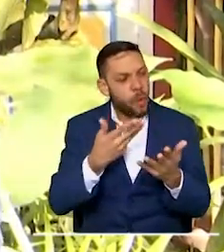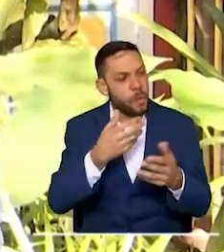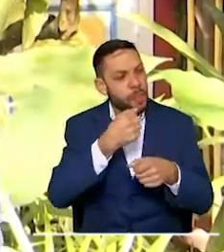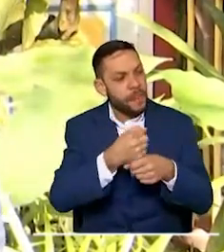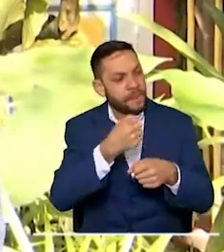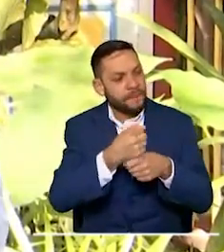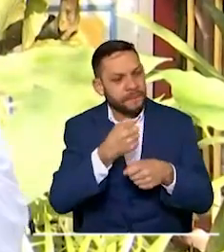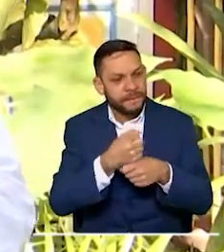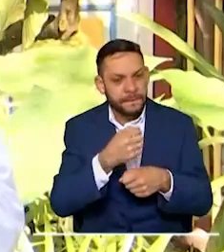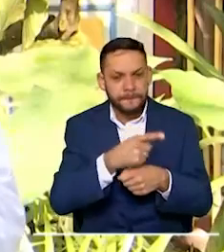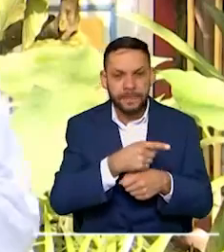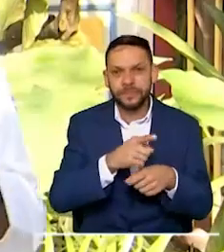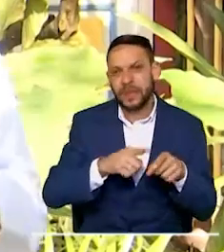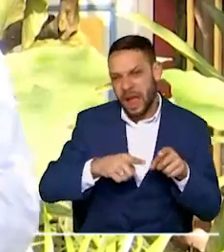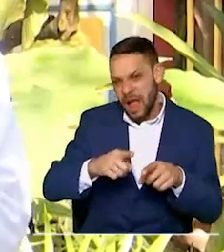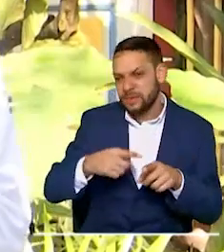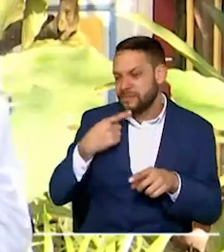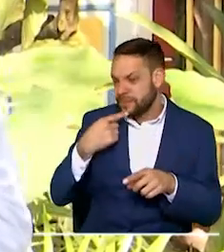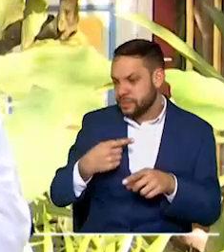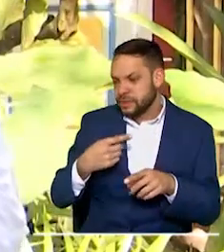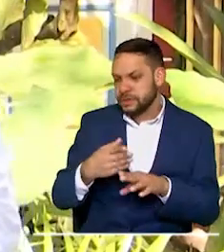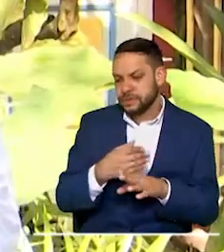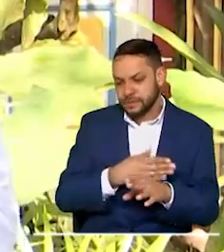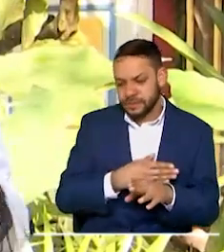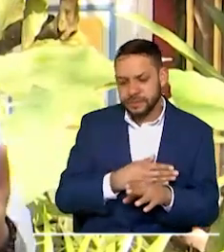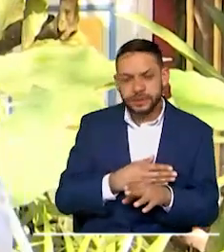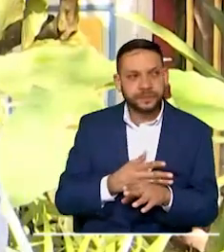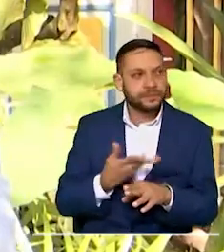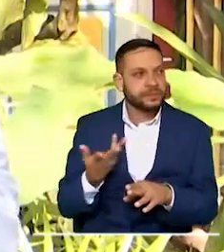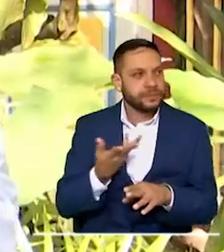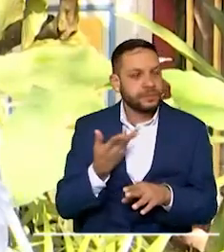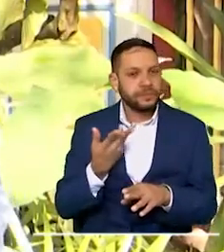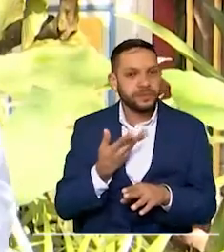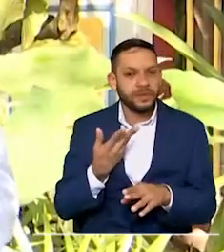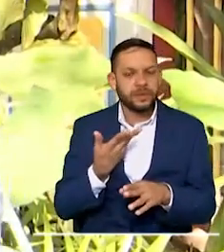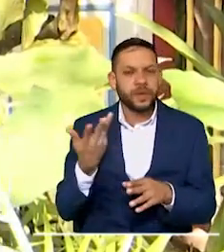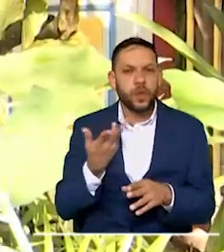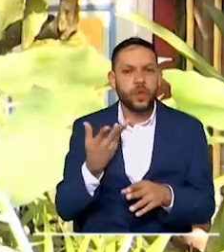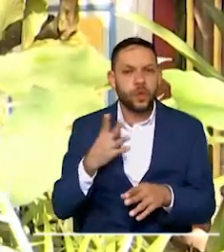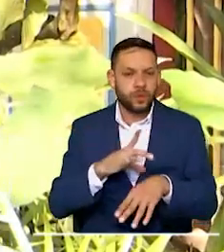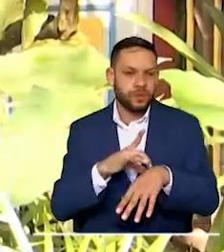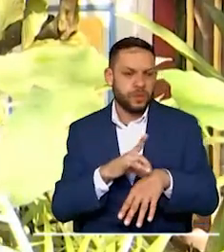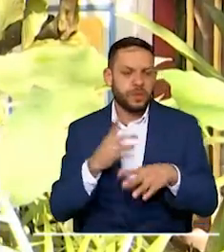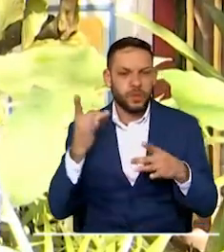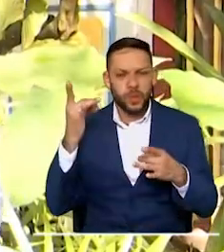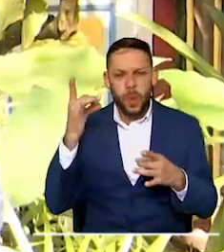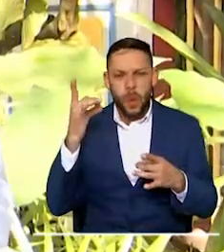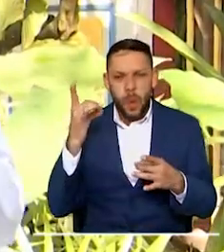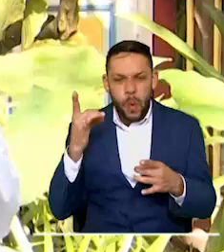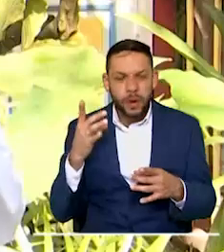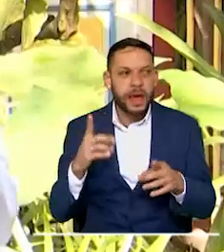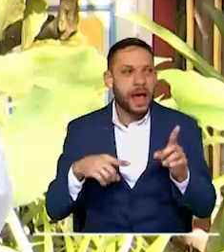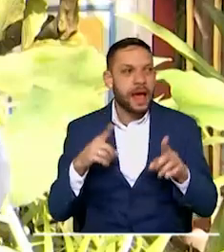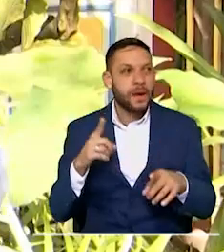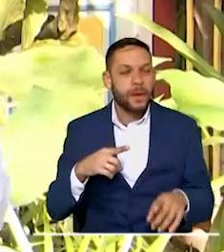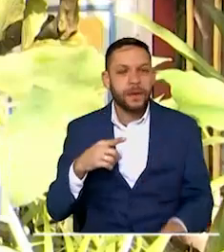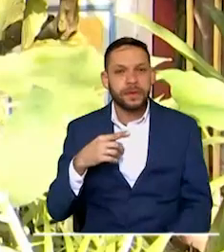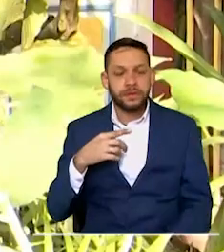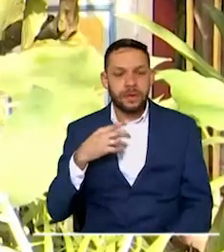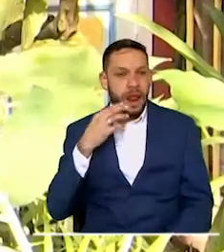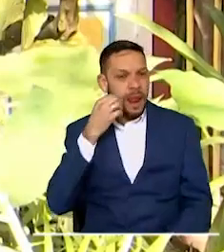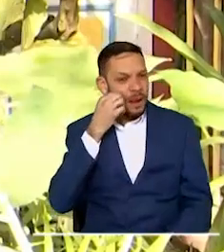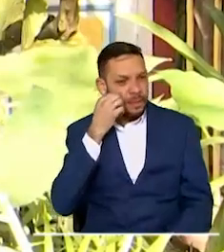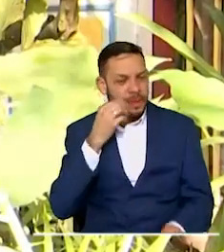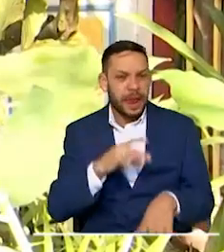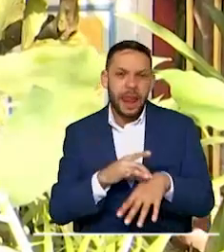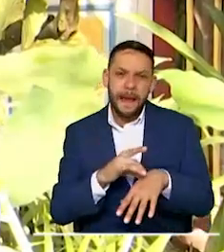ser que en ese caso que les venía contando, este dolor acá se acompañe con un poquitico la tez amarilla, por ejemplo, que mi cara se ve amarilla y la